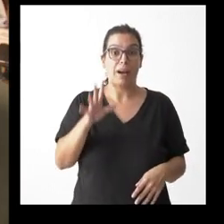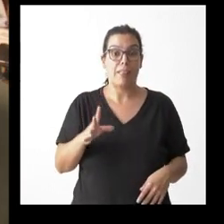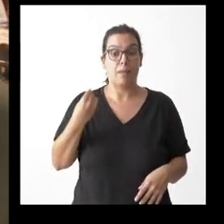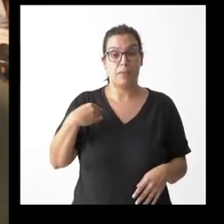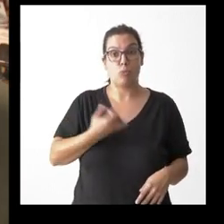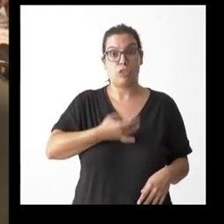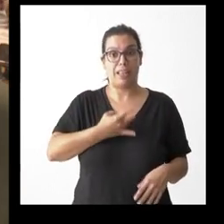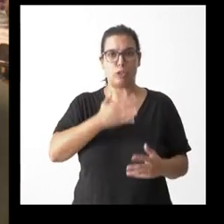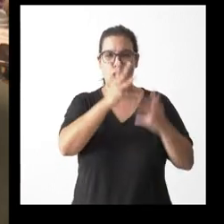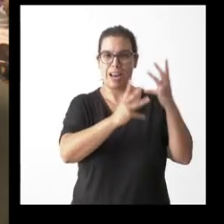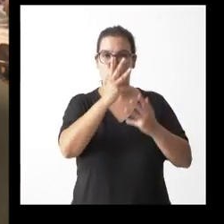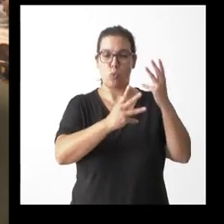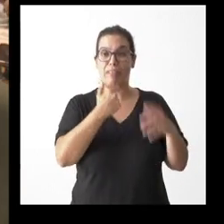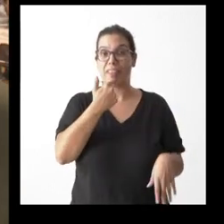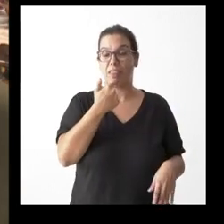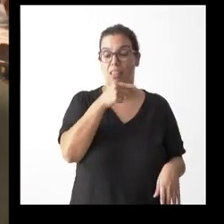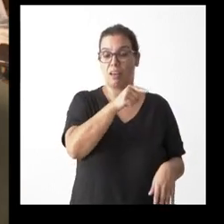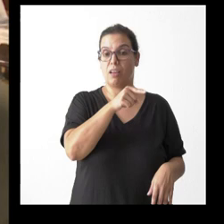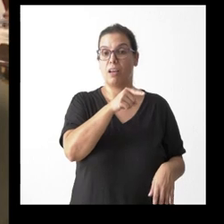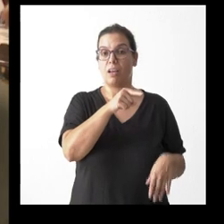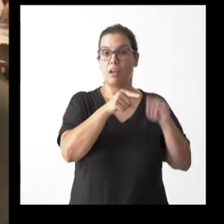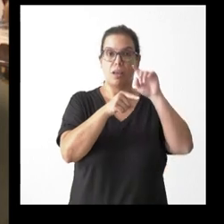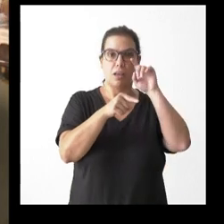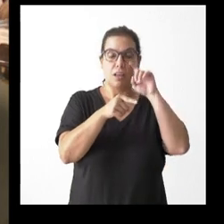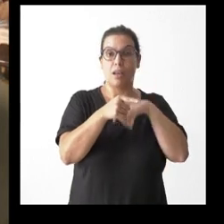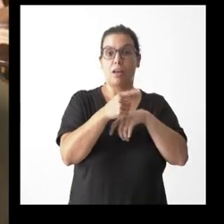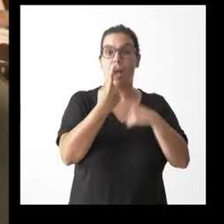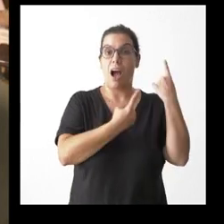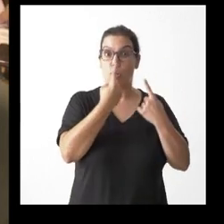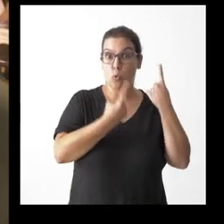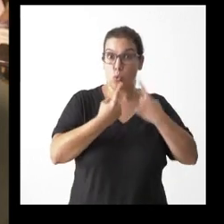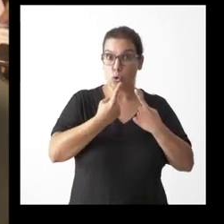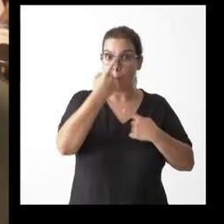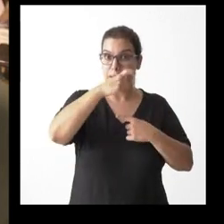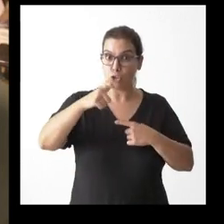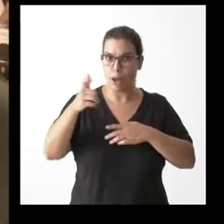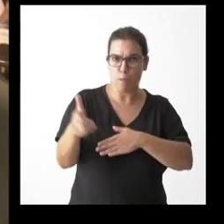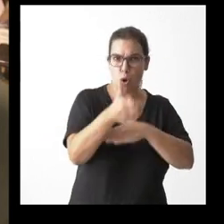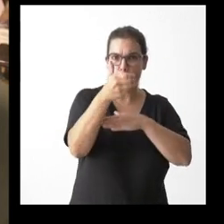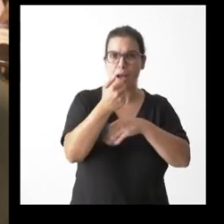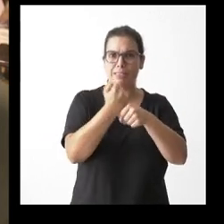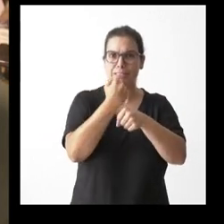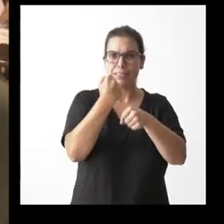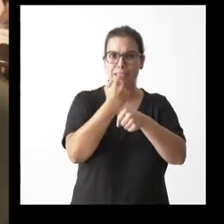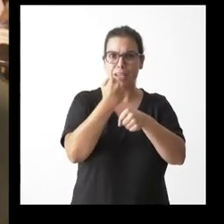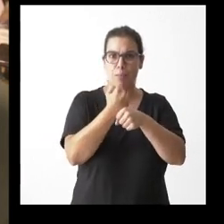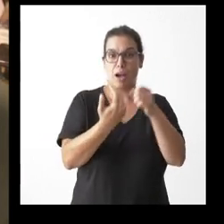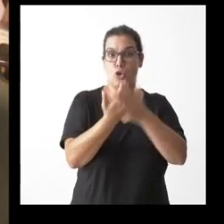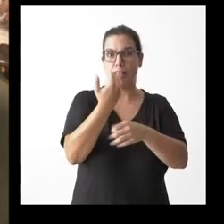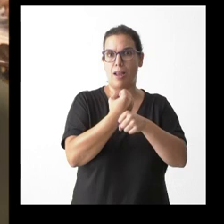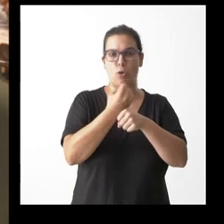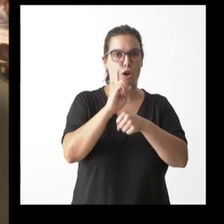propio sindicato, habrían sobrepasado en algún que otro caso las horas de la jornada laboral común. Y